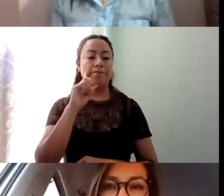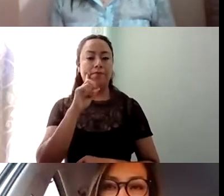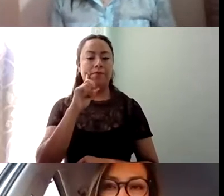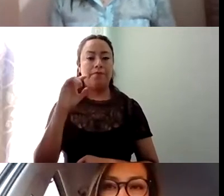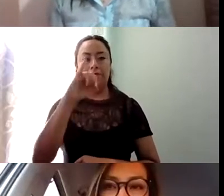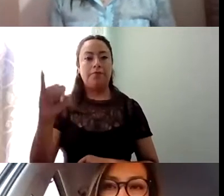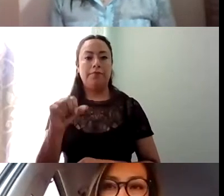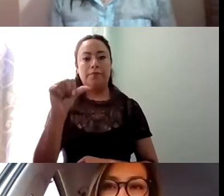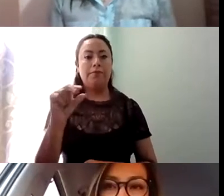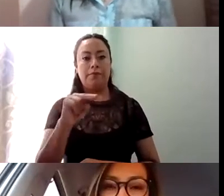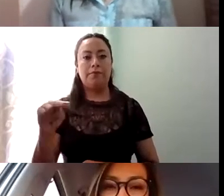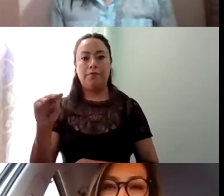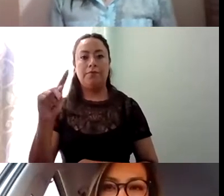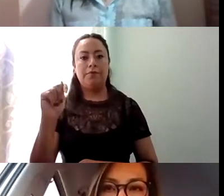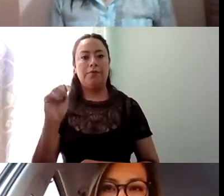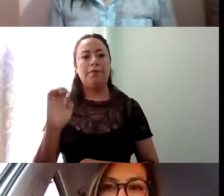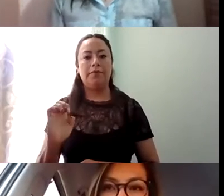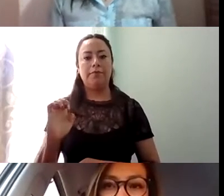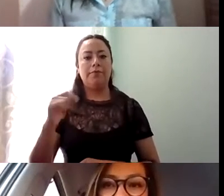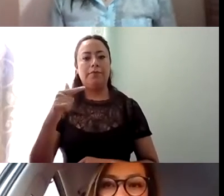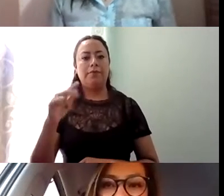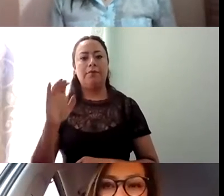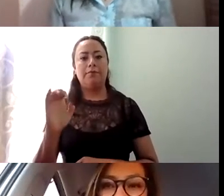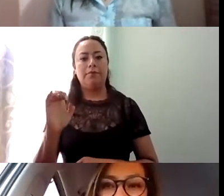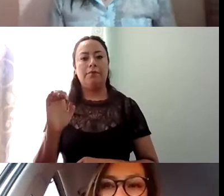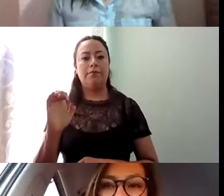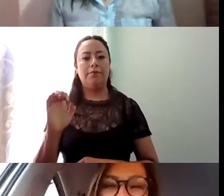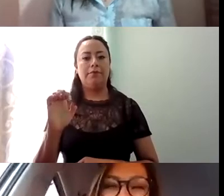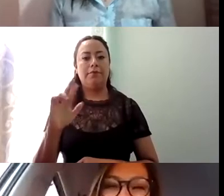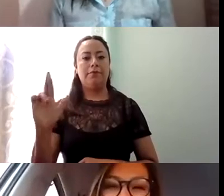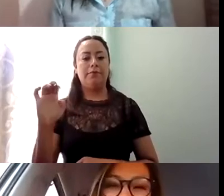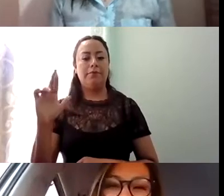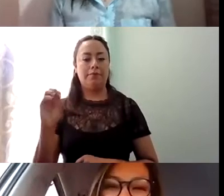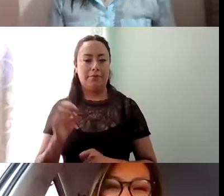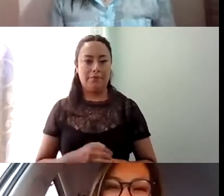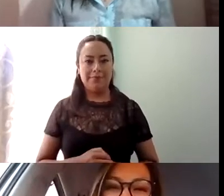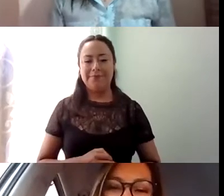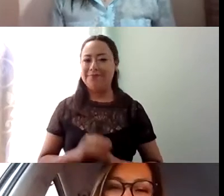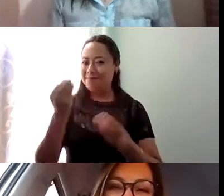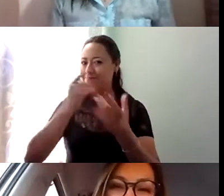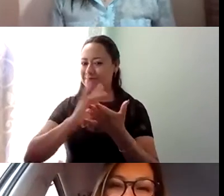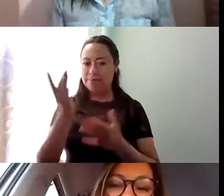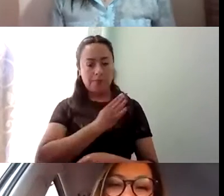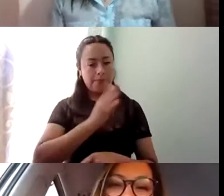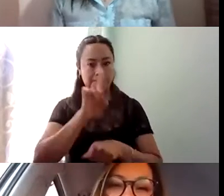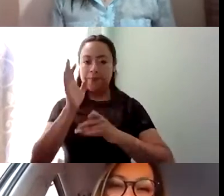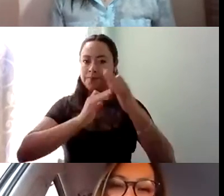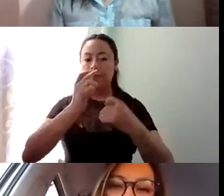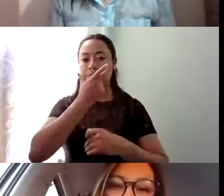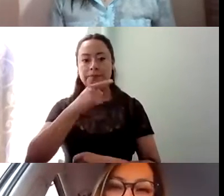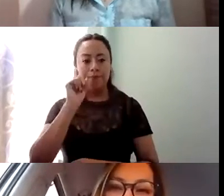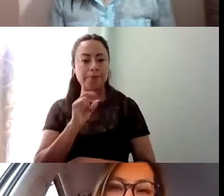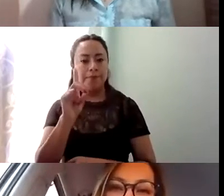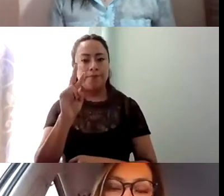Janet Elizabeth Maya. Guerrero Maya, perdón. Muchas gracias, muy buenos días a todas y a todos. Doctora